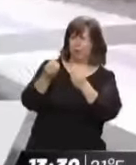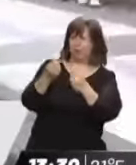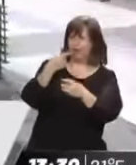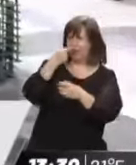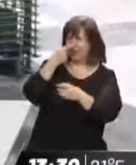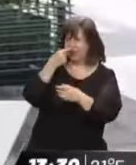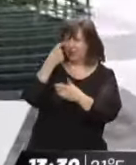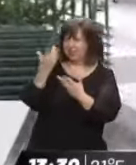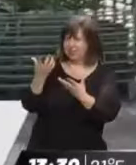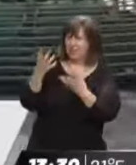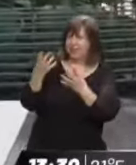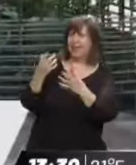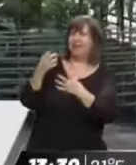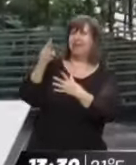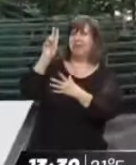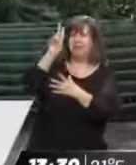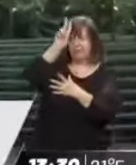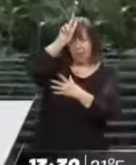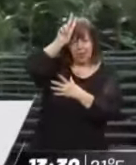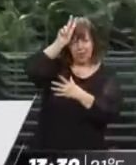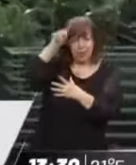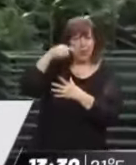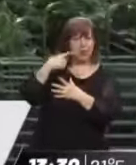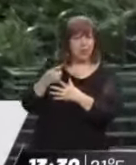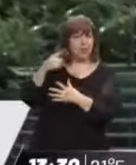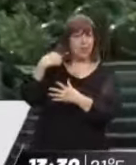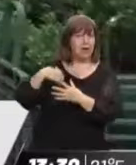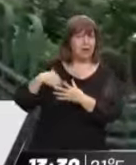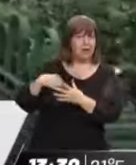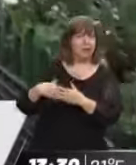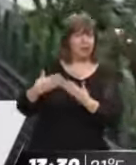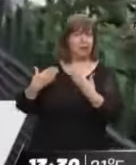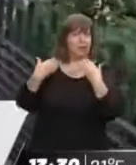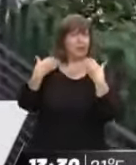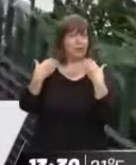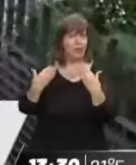bueno también mira la mirada mundo, afuera. ¿No? Gente de otros lugares.